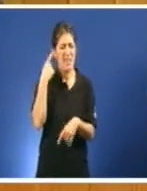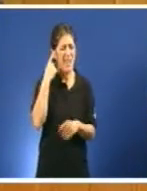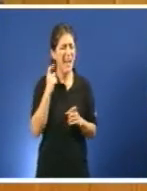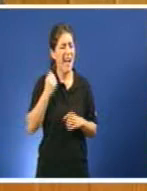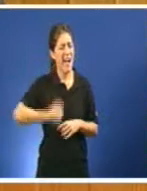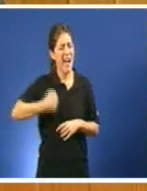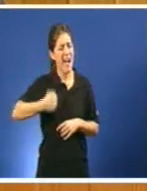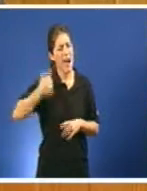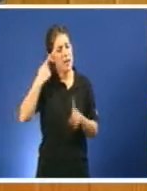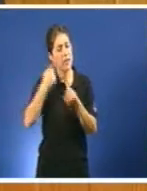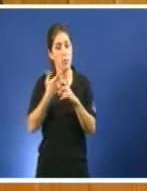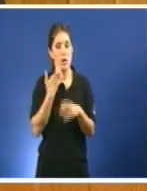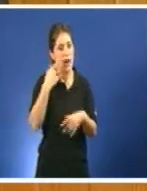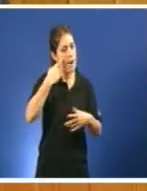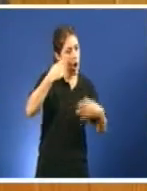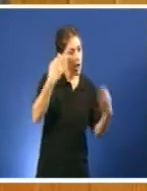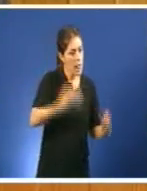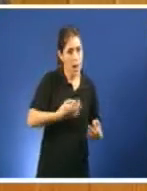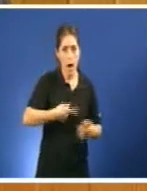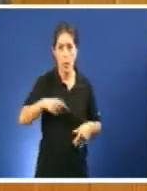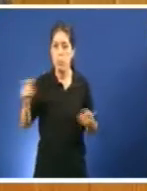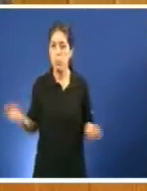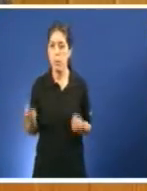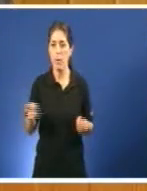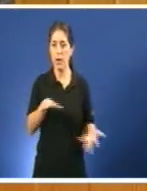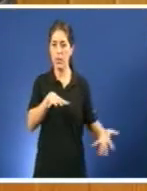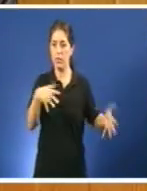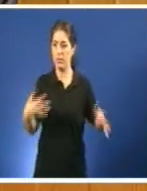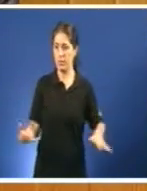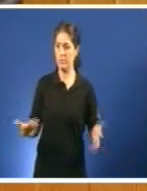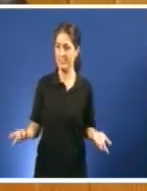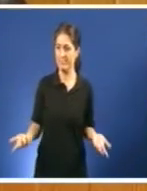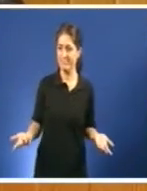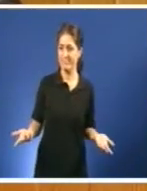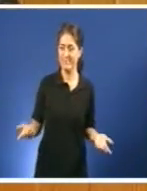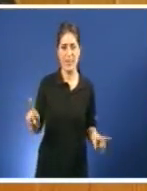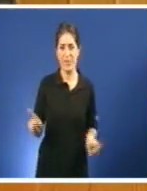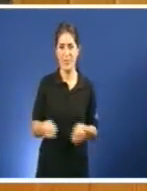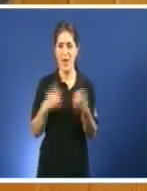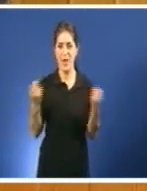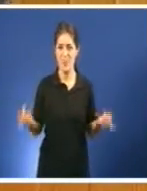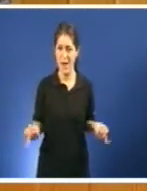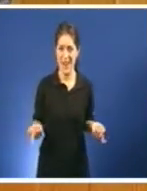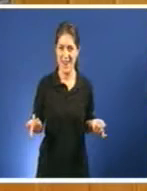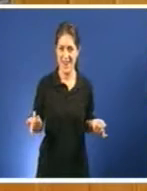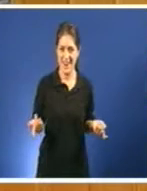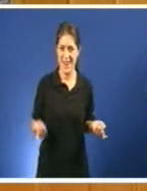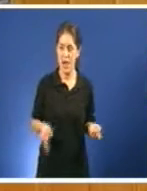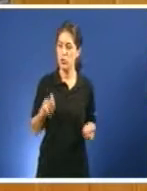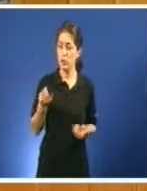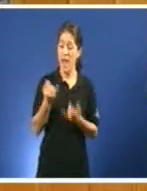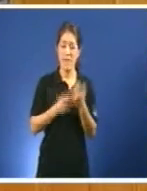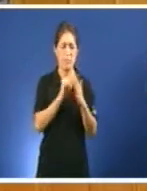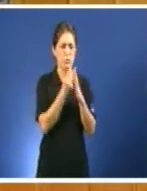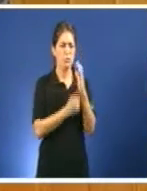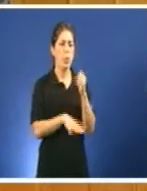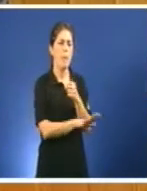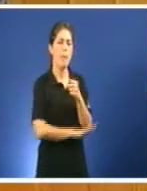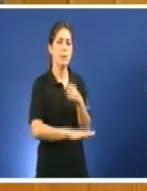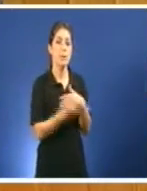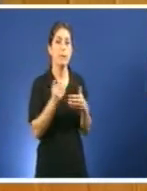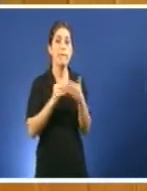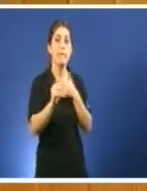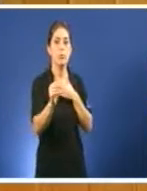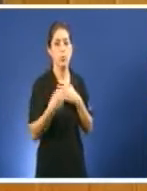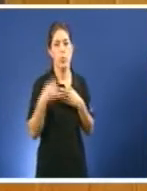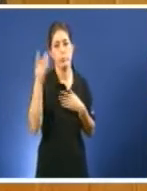realidade pola propaganda. En primeiro lugar, estes orzamentos baséanse nunhas previsións